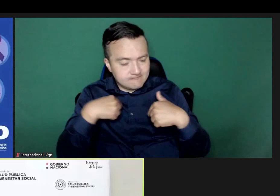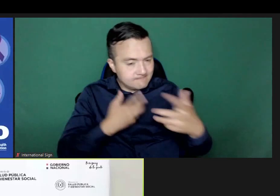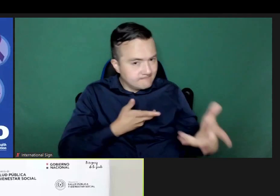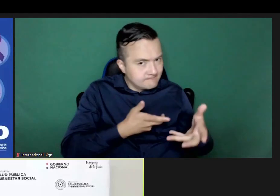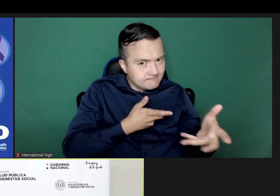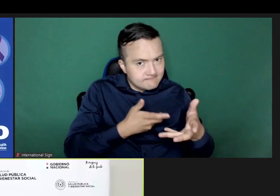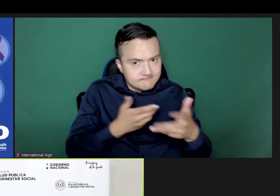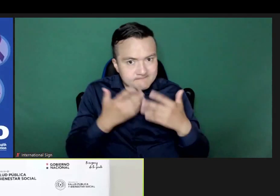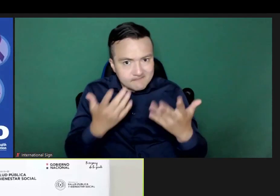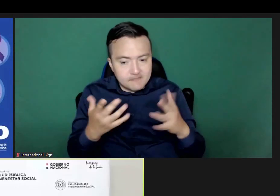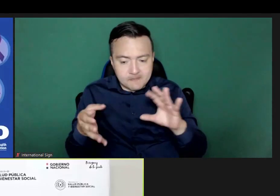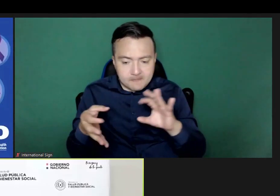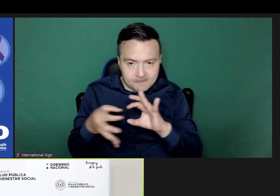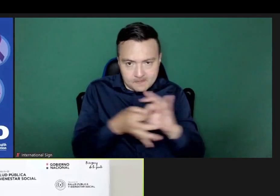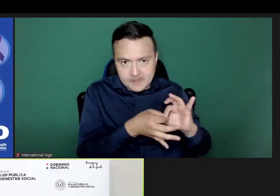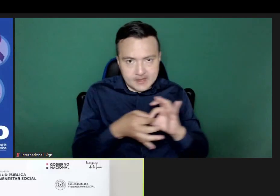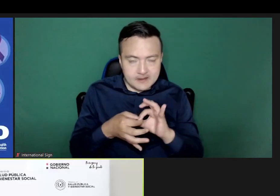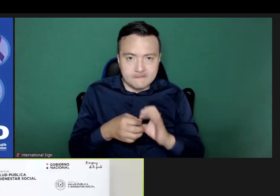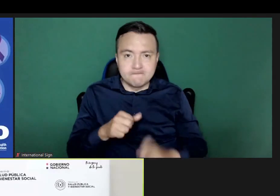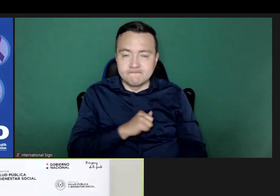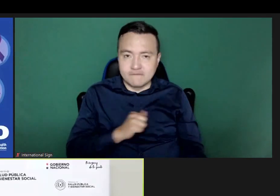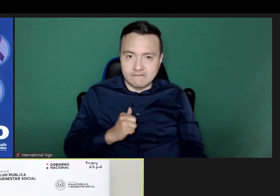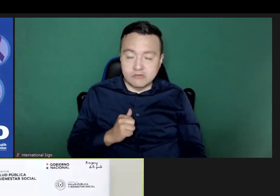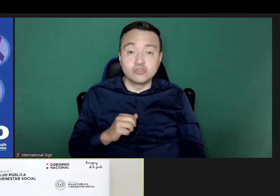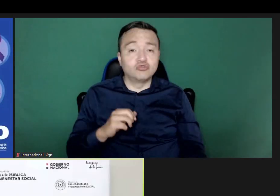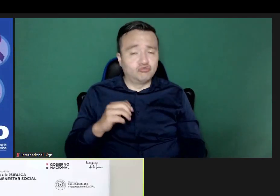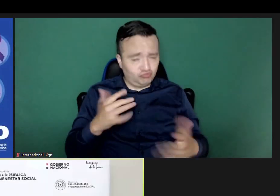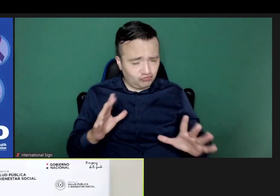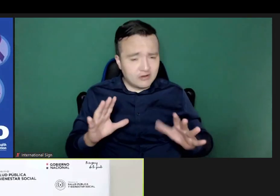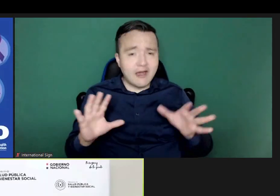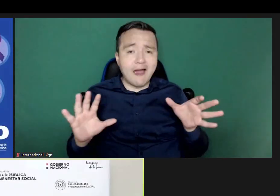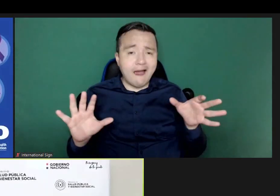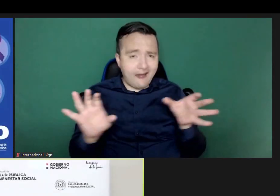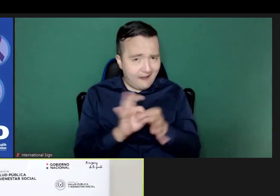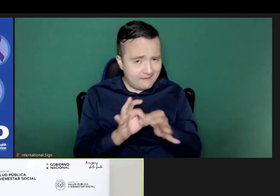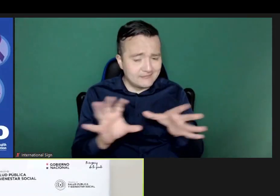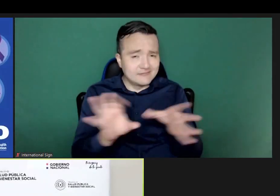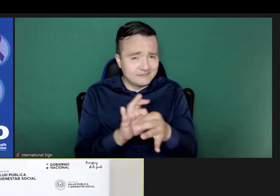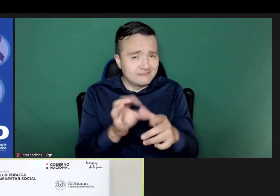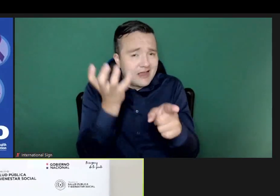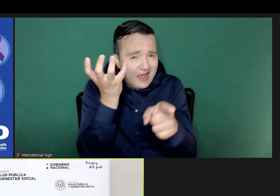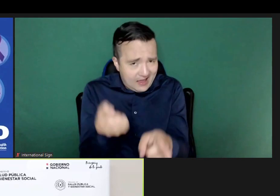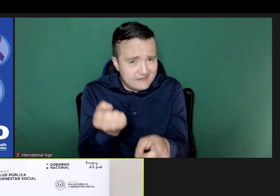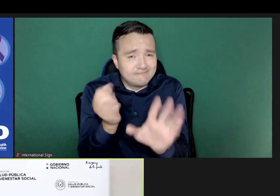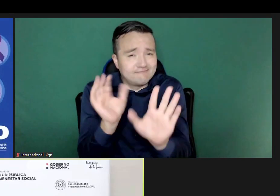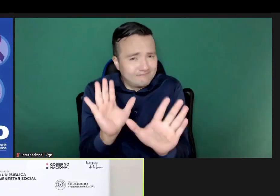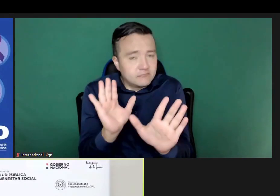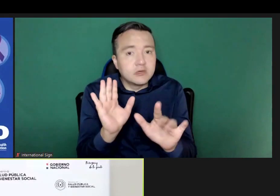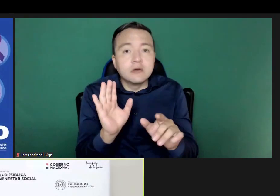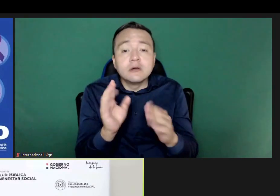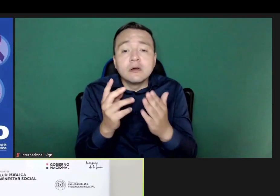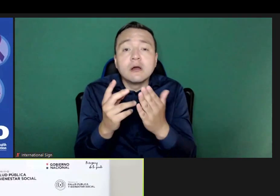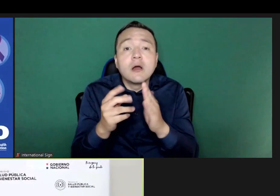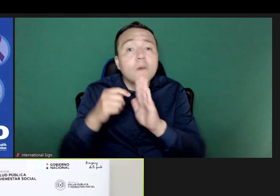hay alianzas, sí hay, pero muchos en los papeles, muchos proyectos aún siguen mesas de